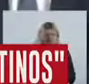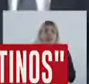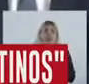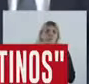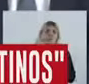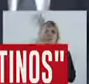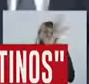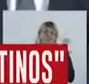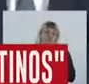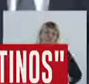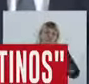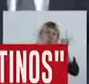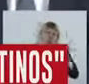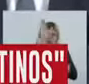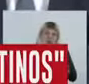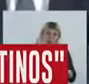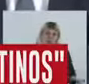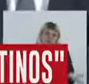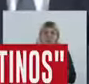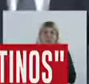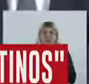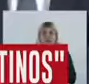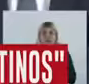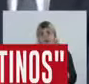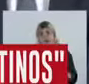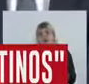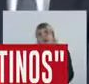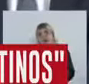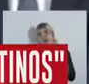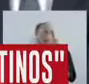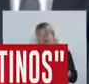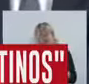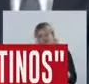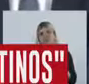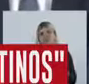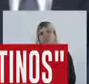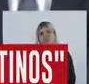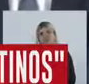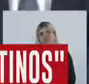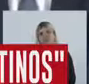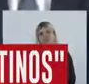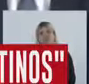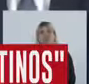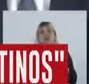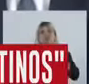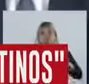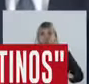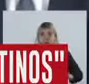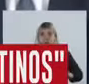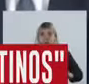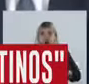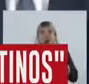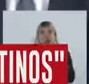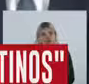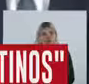nuestras enfermeras en cada rincón del país. Solo gratitud hacia ellos. Y por eso también les reconocimos un bono